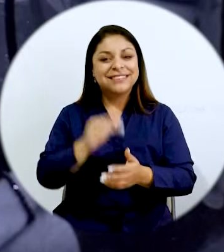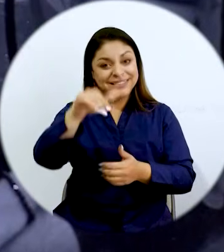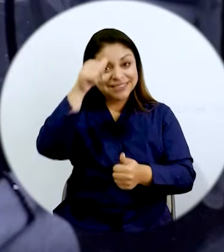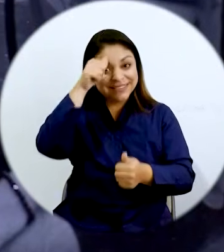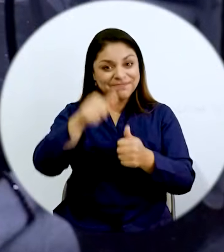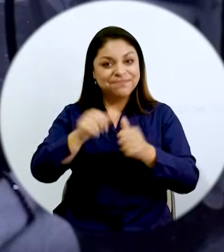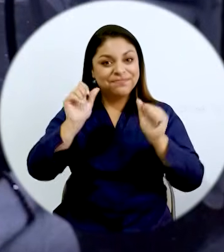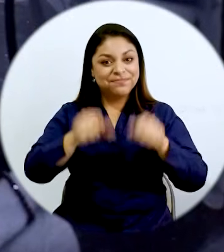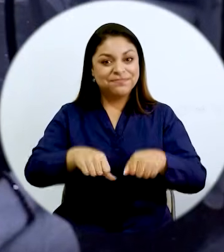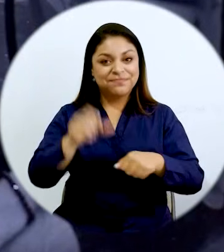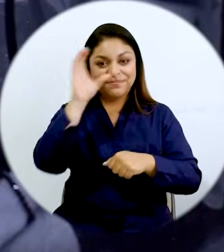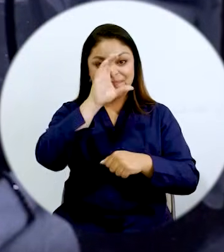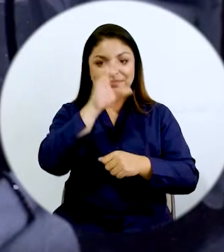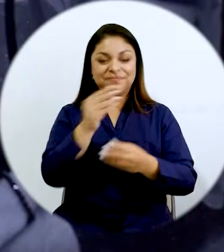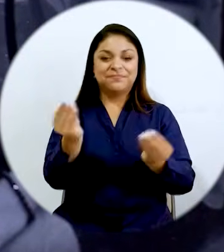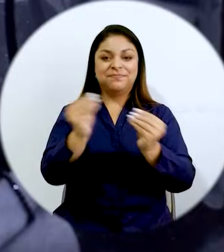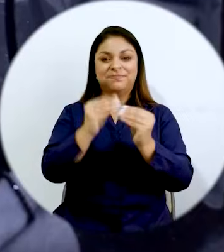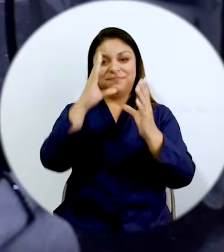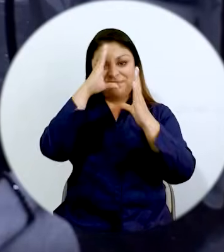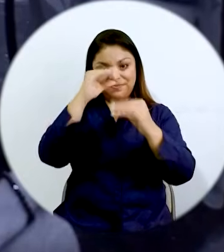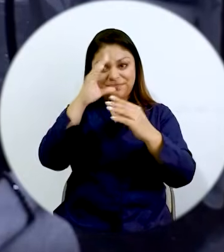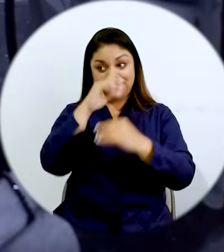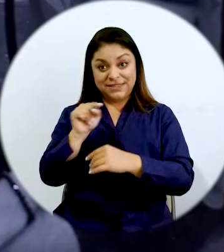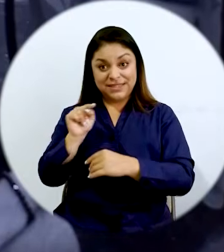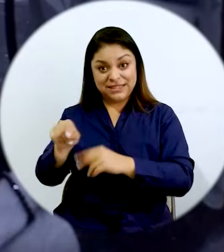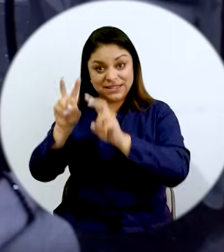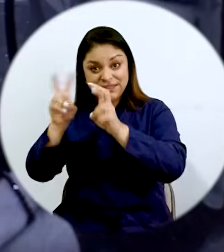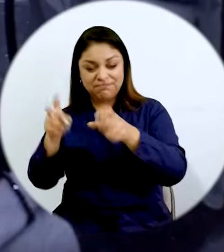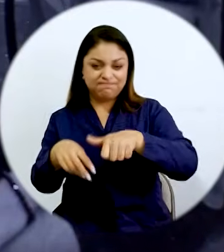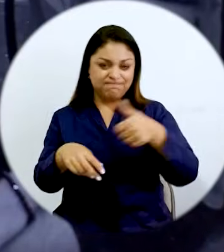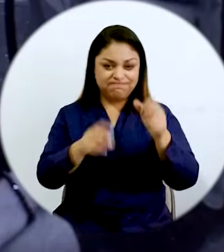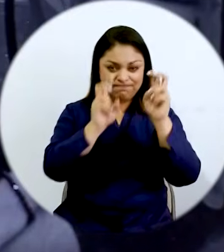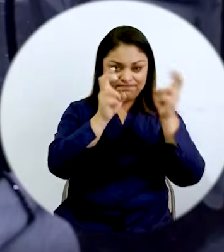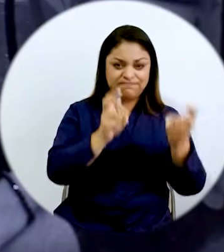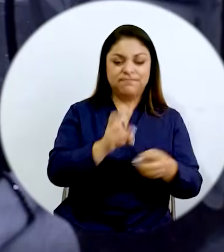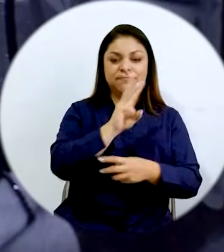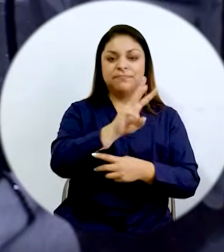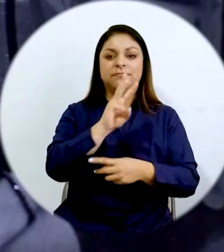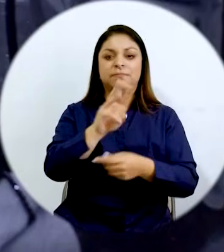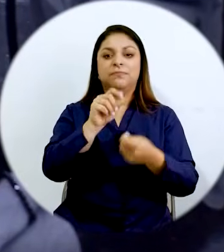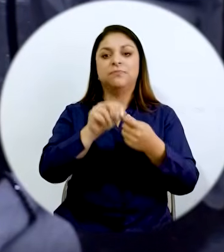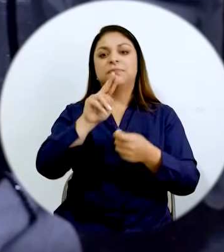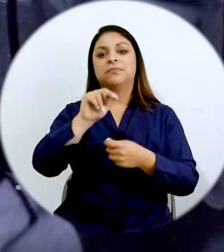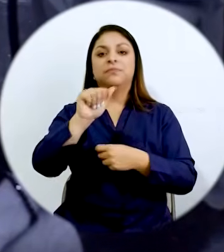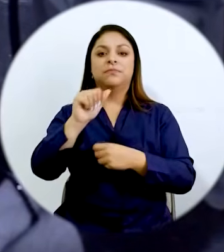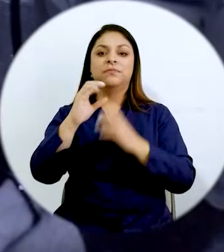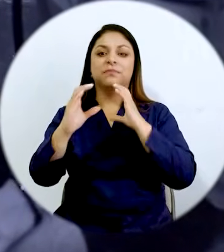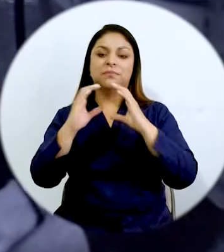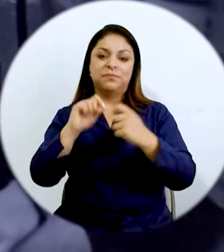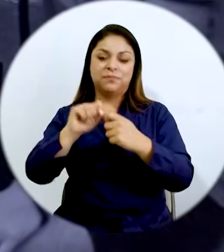gusto. Les recuerdo que puede buscar más información sobre este y otros temas en